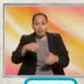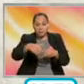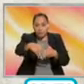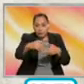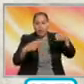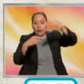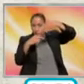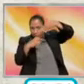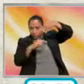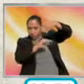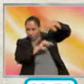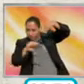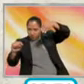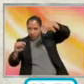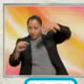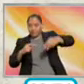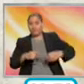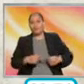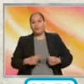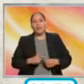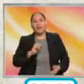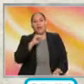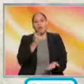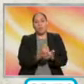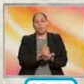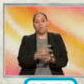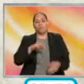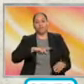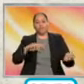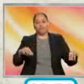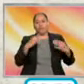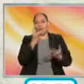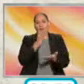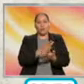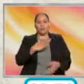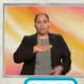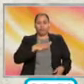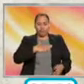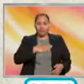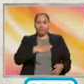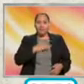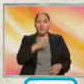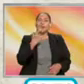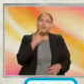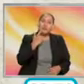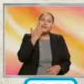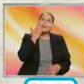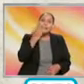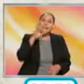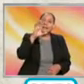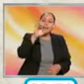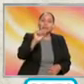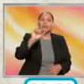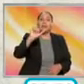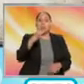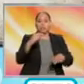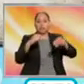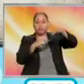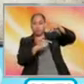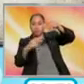donde además ya buscó dejar una huella a un lugar. Digamos que en lo que iba buscando y en esta lucha por alcanzar algo, no la